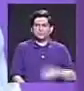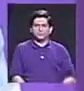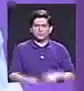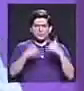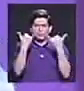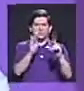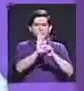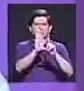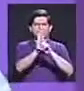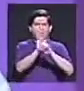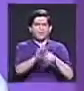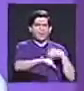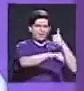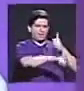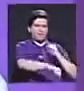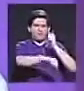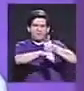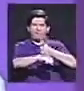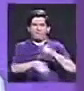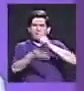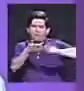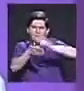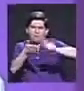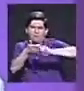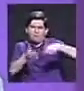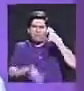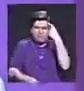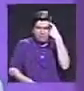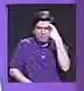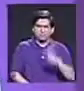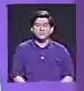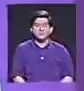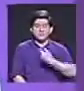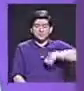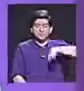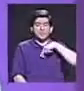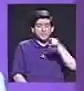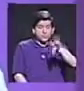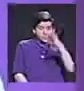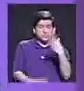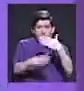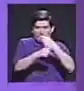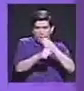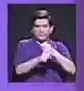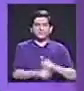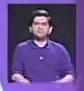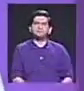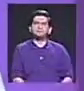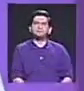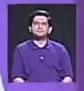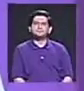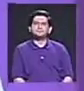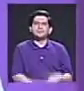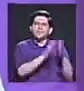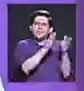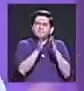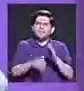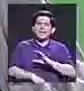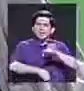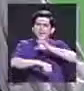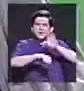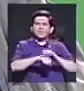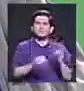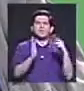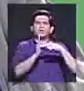ya estas leyes que están establecidas, están redactadas, están pensadas, y bueno, las vamos a hacer de esta manera, ¿qué planea el Consejo hacer en